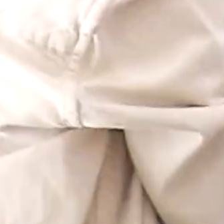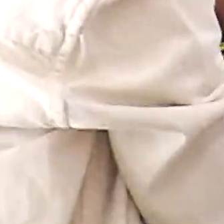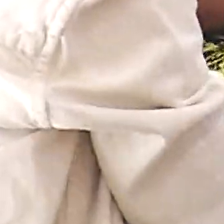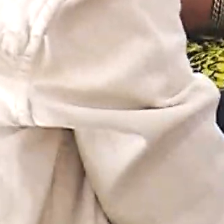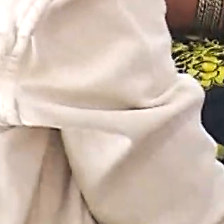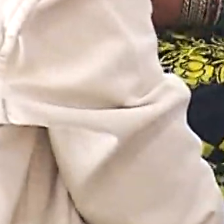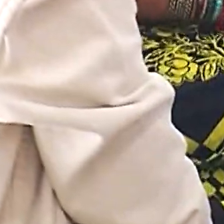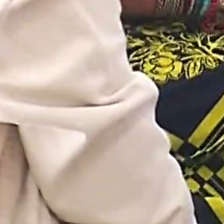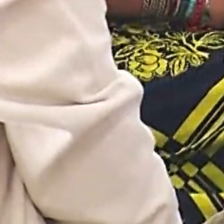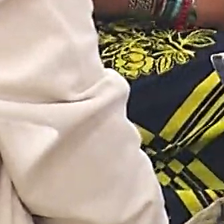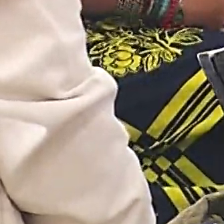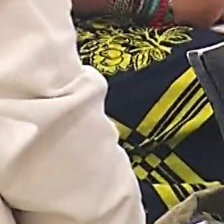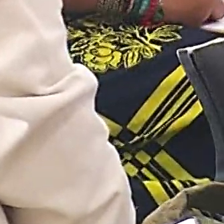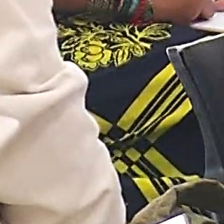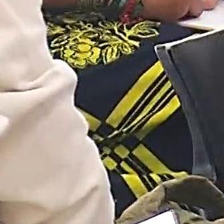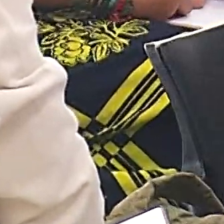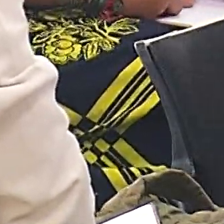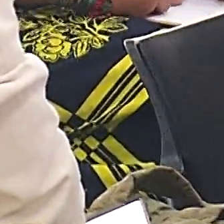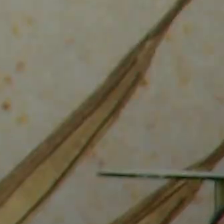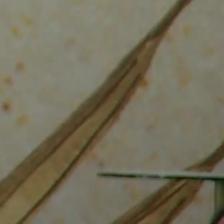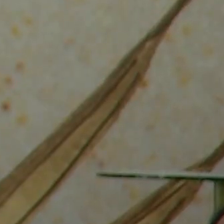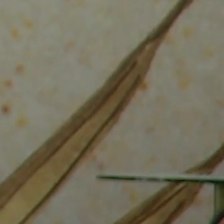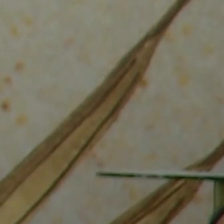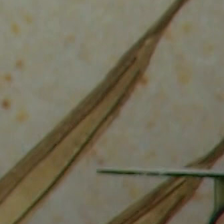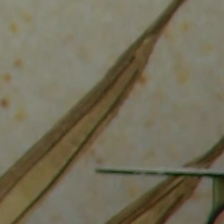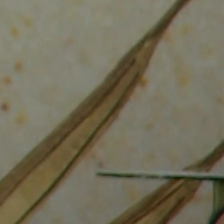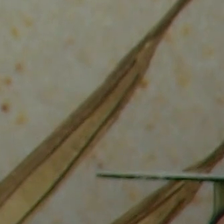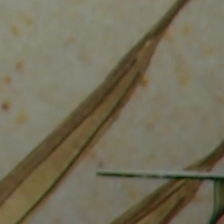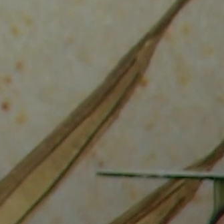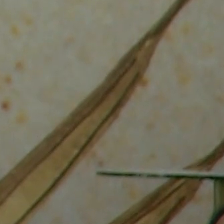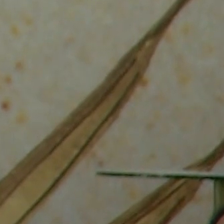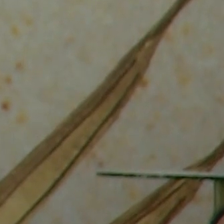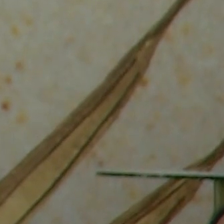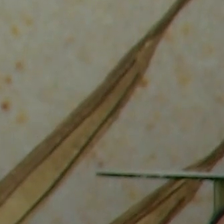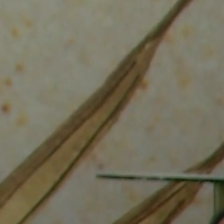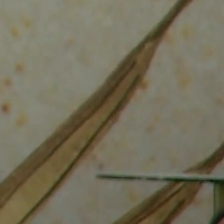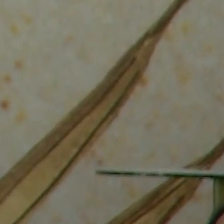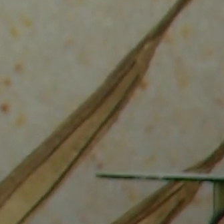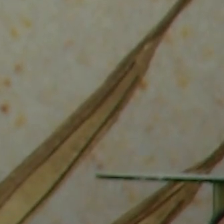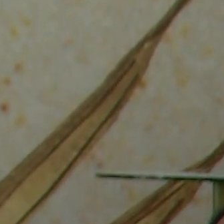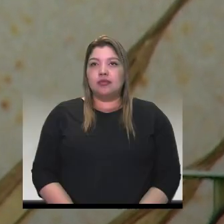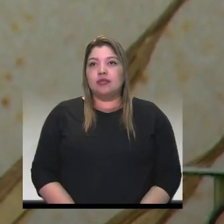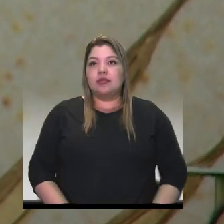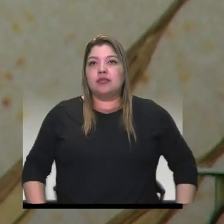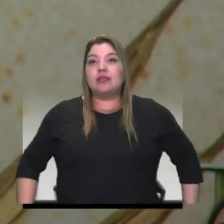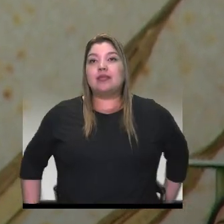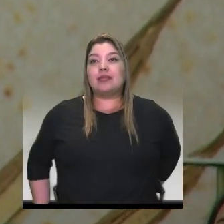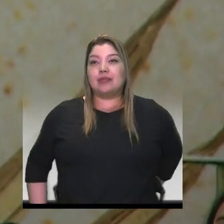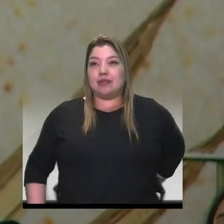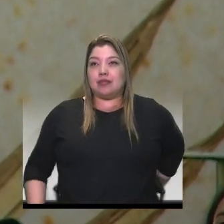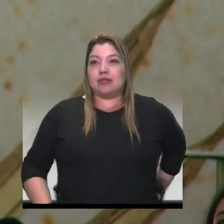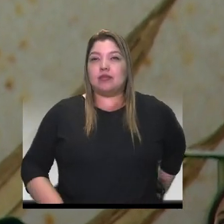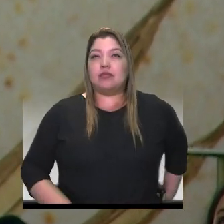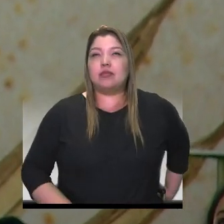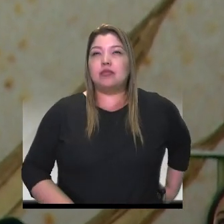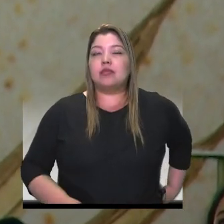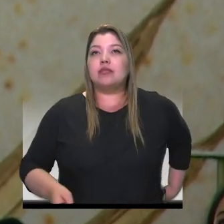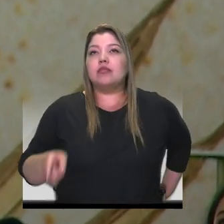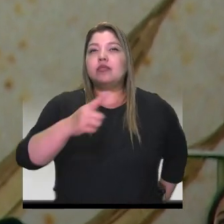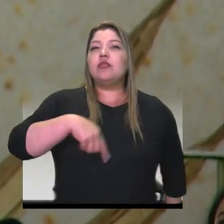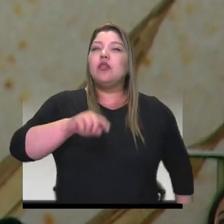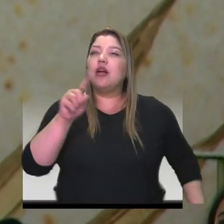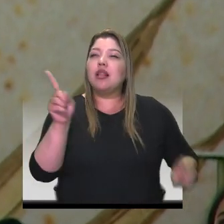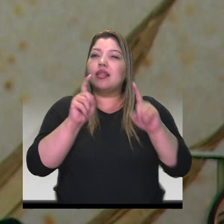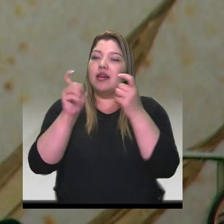¿qué consideras que está pasando con los oficios, con el saber hacer, con los aprendizajes, con